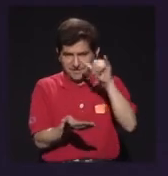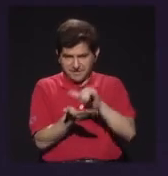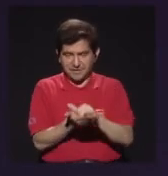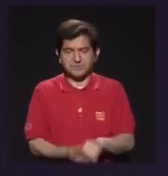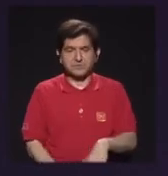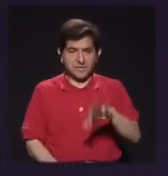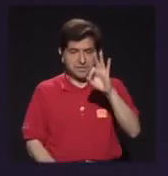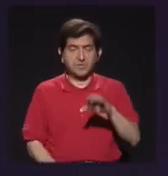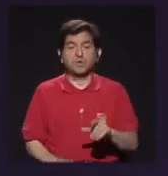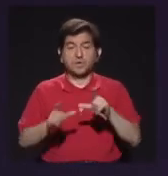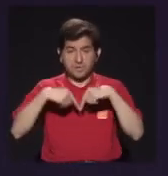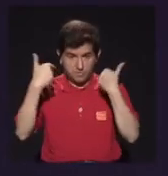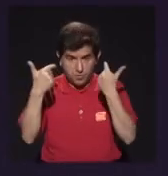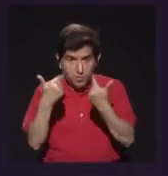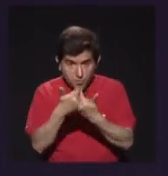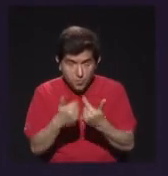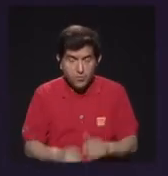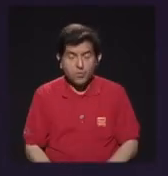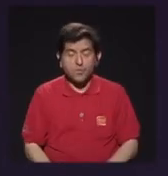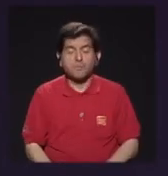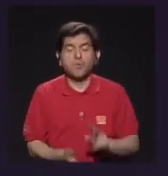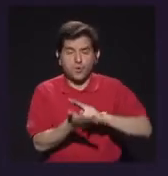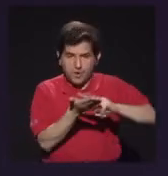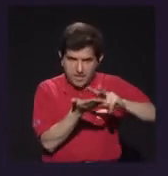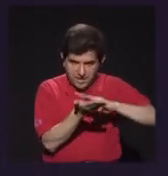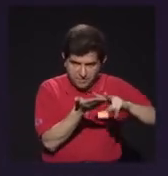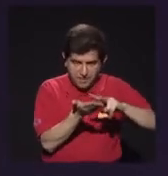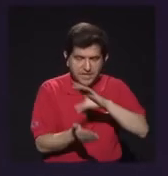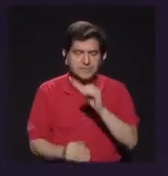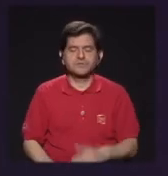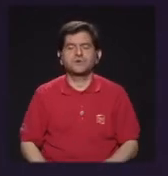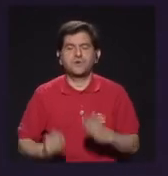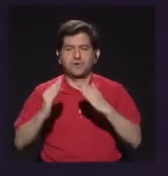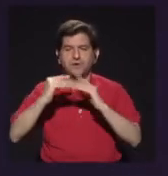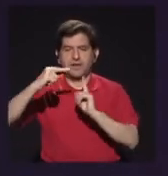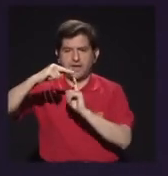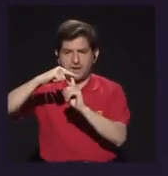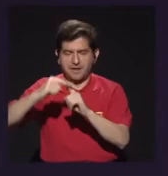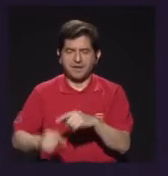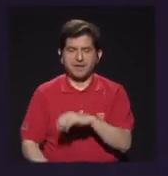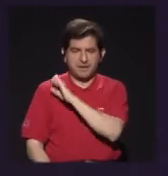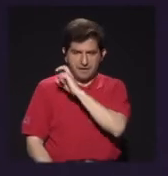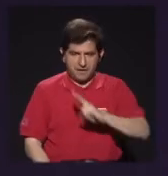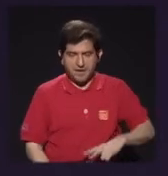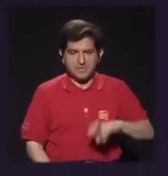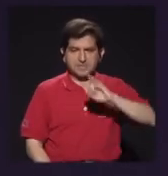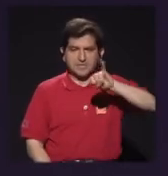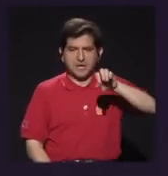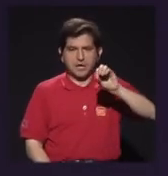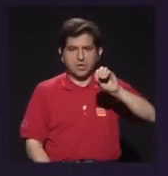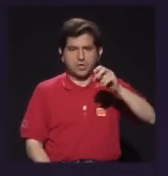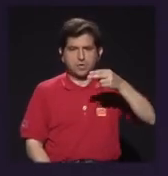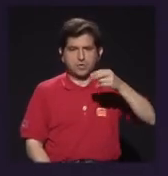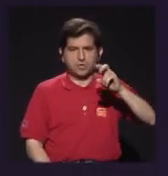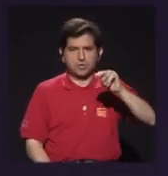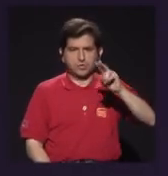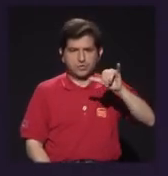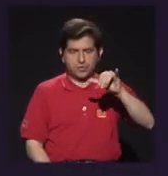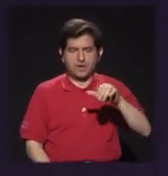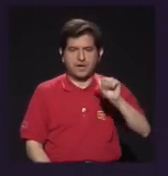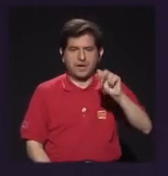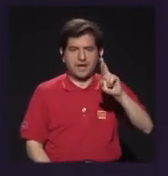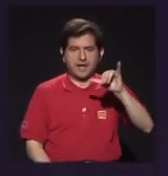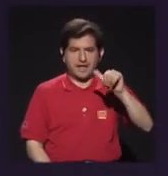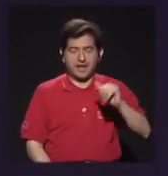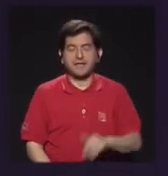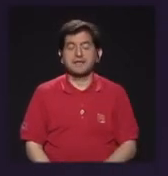queda electa por un movimiento de sectores de liberación nacional e iglesias evangélicas que llevaron a un johnny araya a la alcaldía de san josé bueno pues don jon